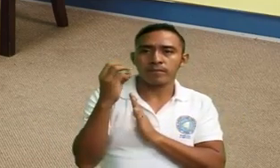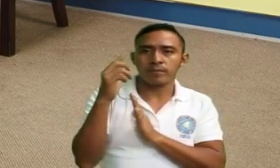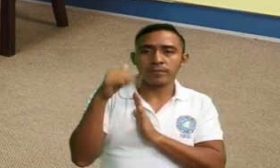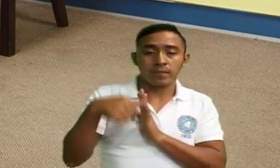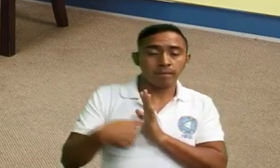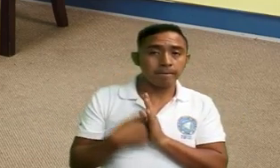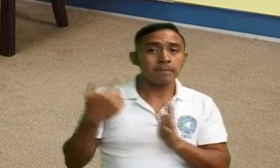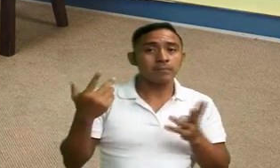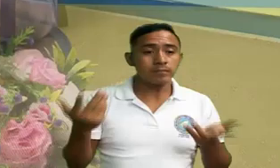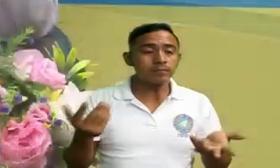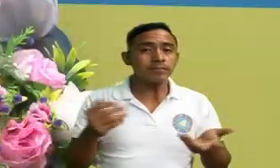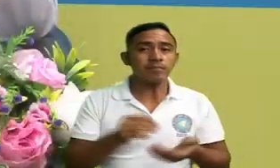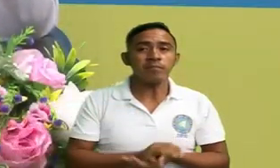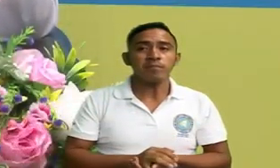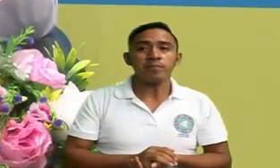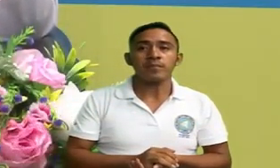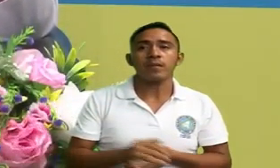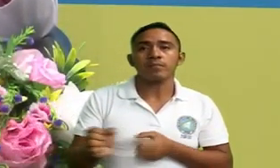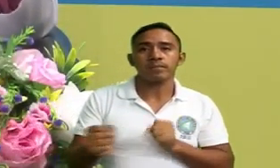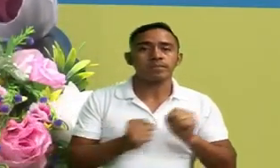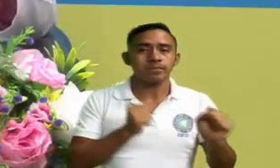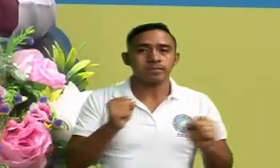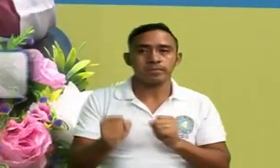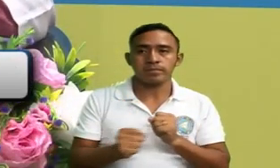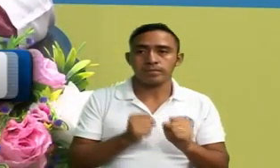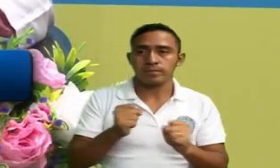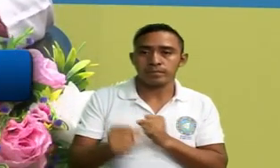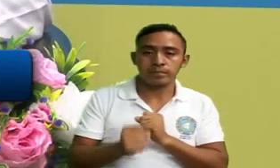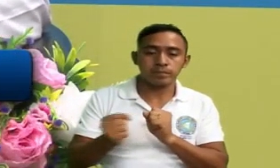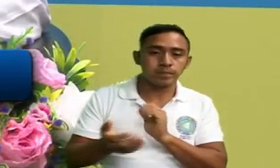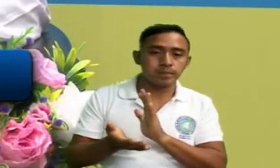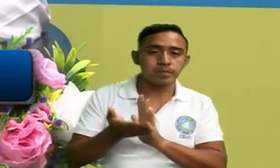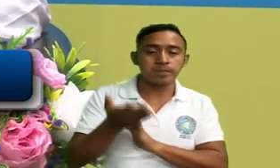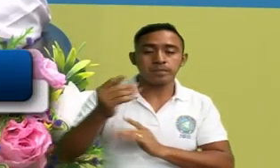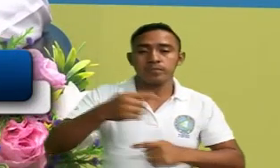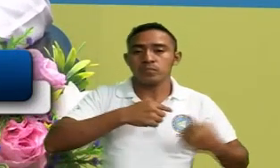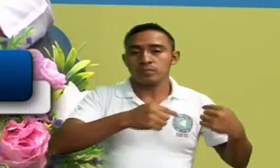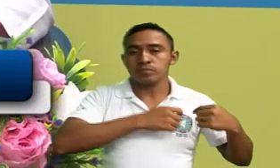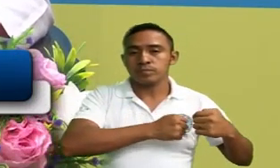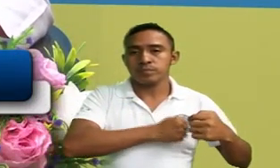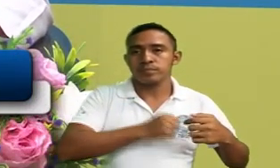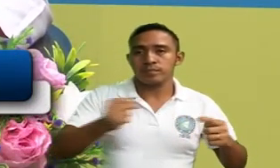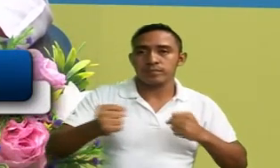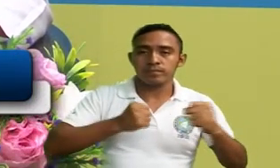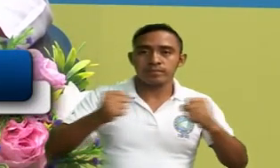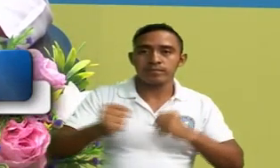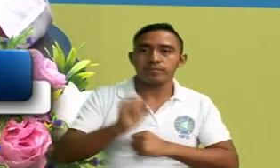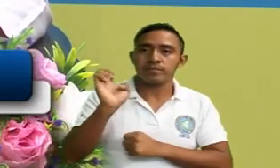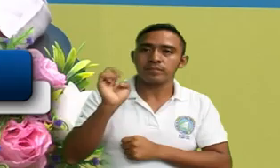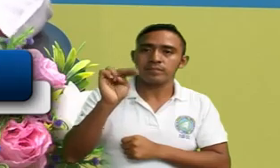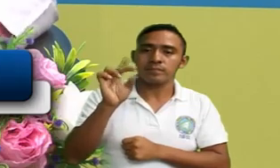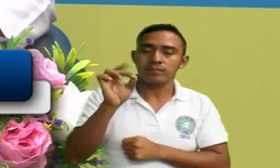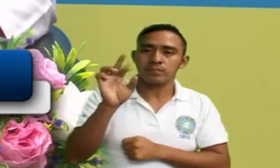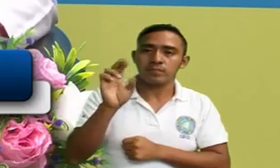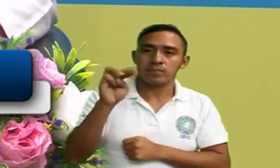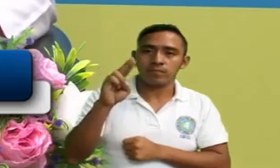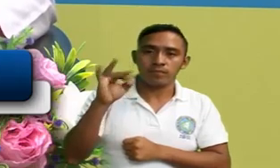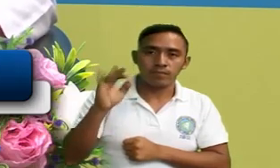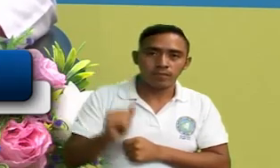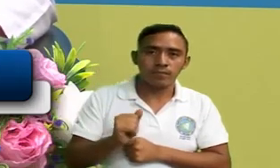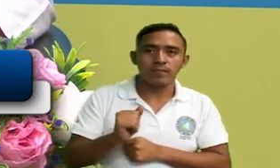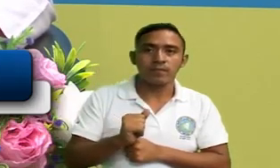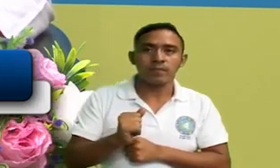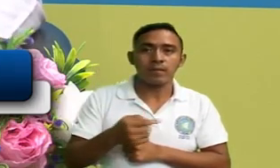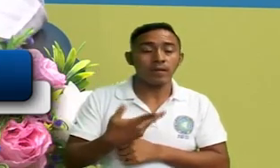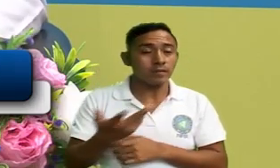30 minutos. La idea es que la actividad cardíaca, la frecuencia cardíaca se eleve. Entonces, eso libera endorfinas. Las endorfinas son conocidas como las